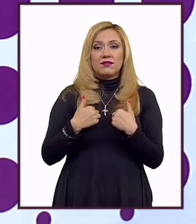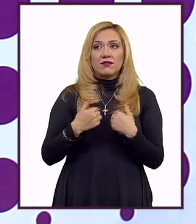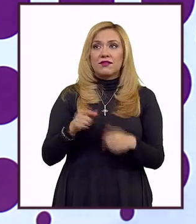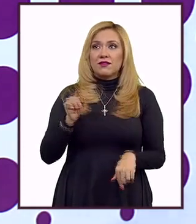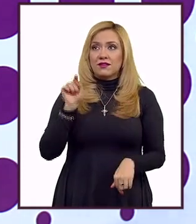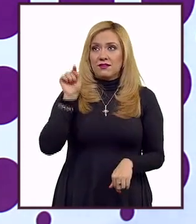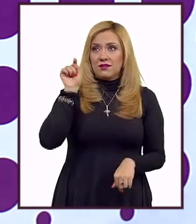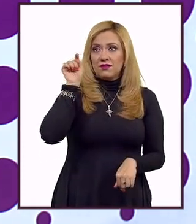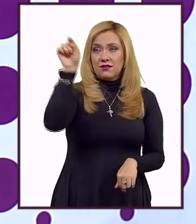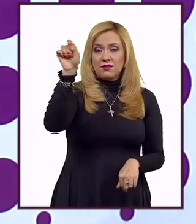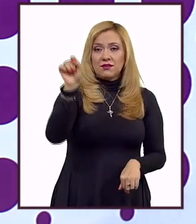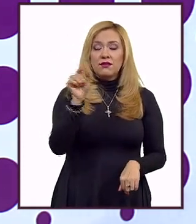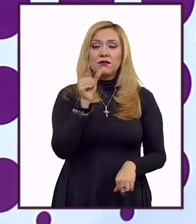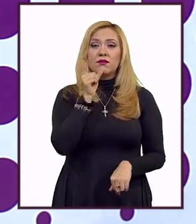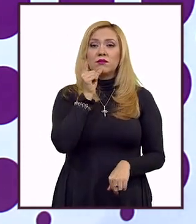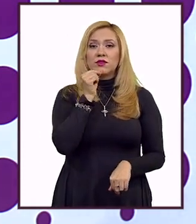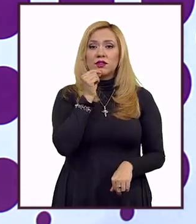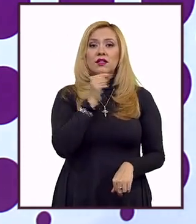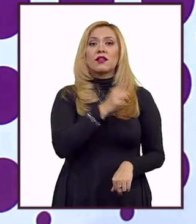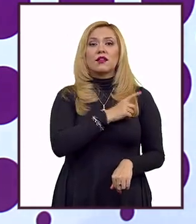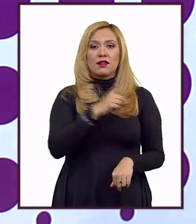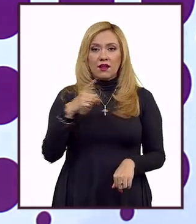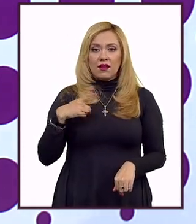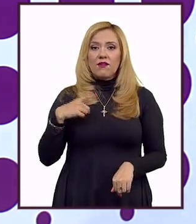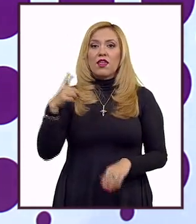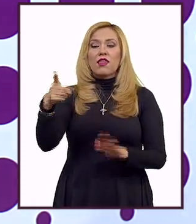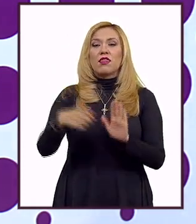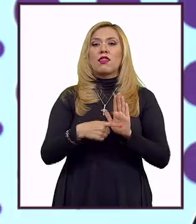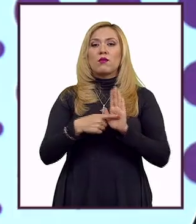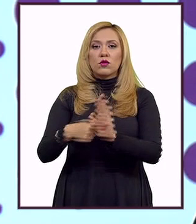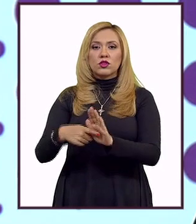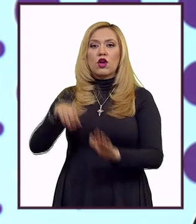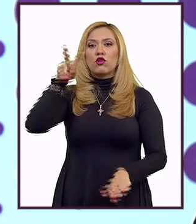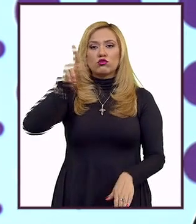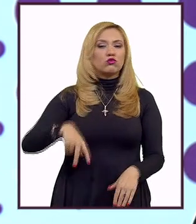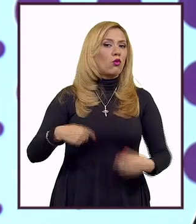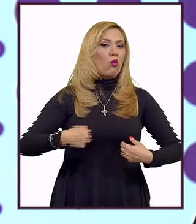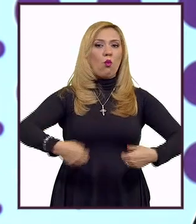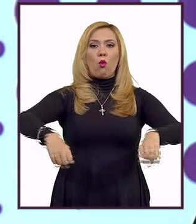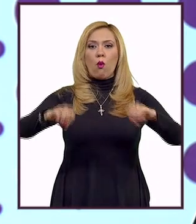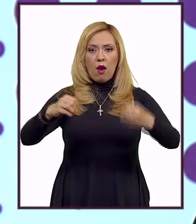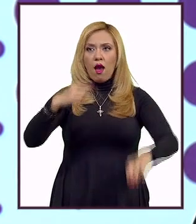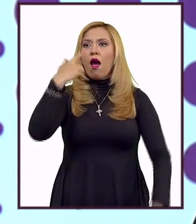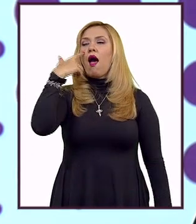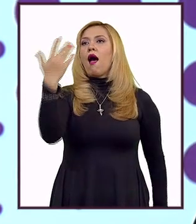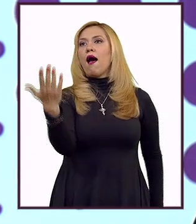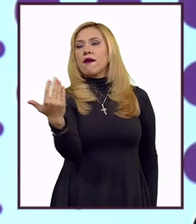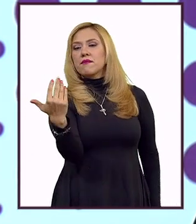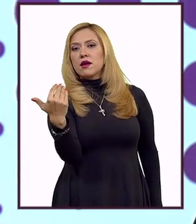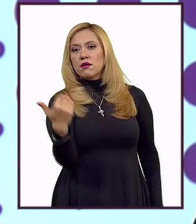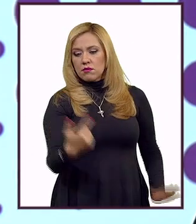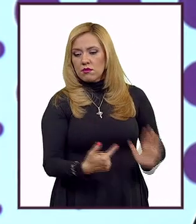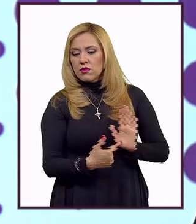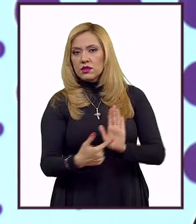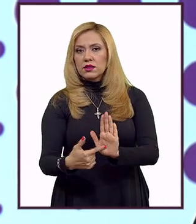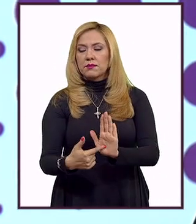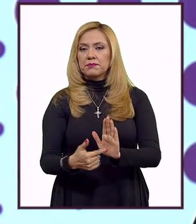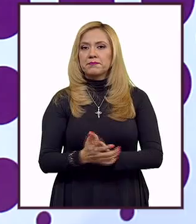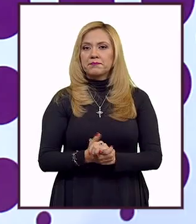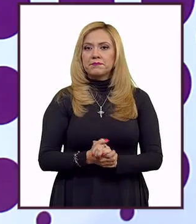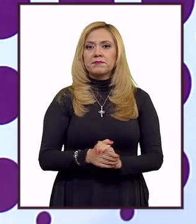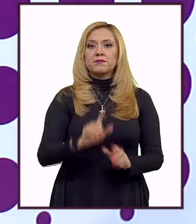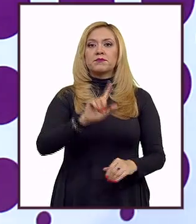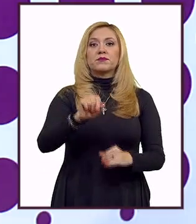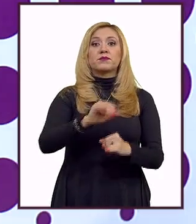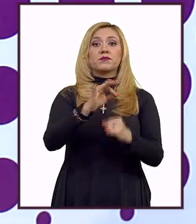Estado, que tiene que demostrar que efectivamente no incurrió en actos de agresión sexual como mecanismo de tortura. Y un poco para terminar esta